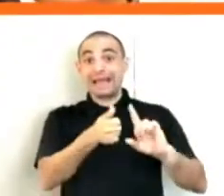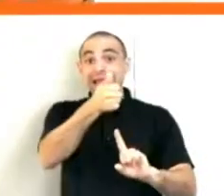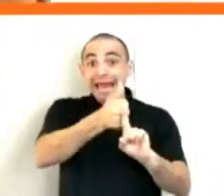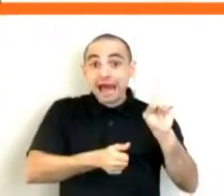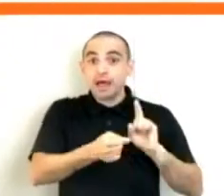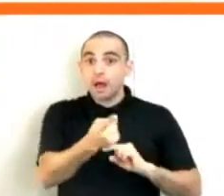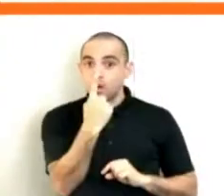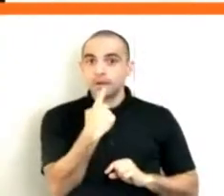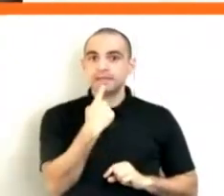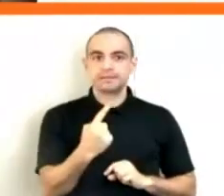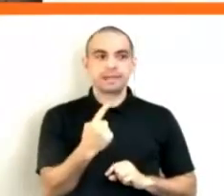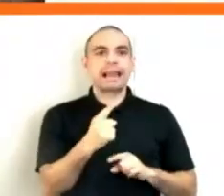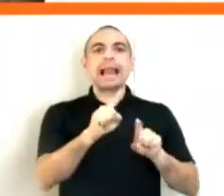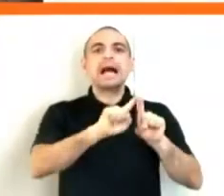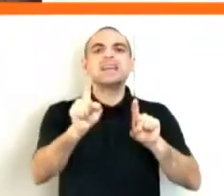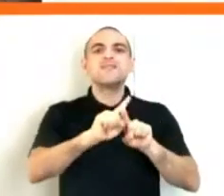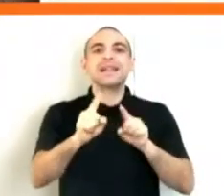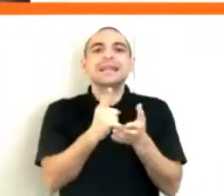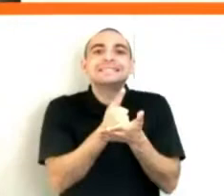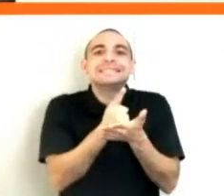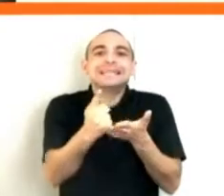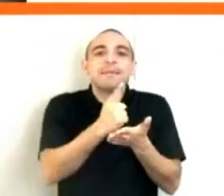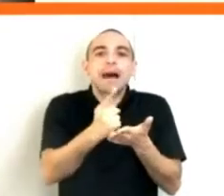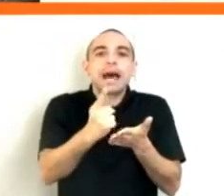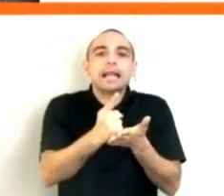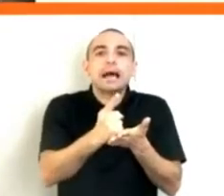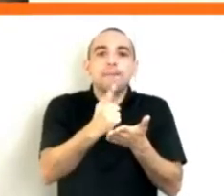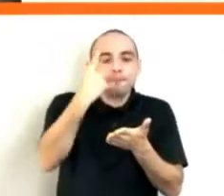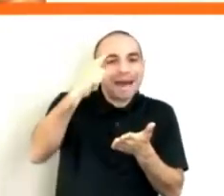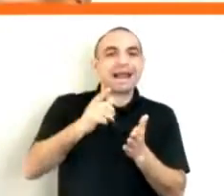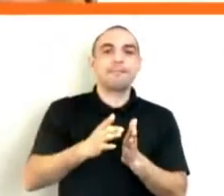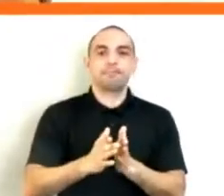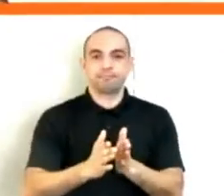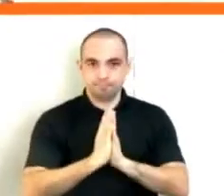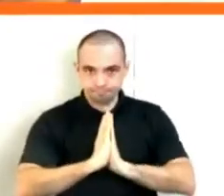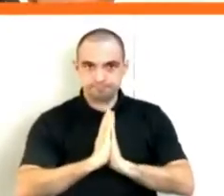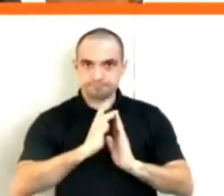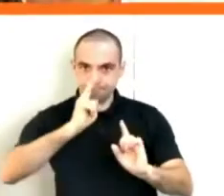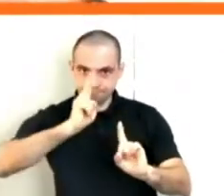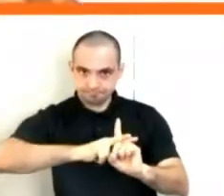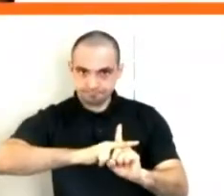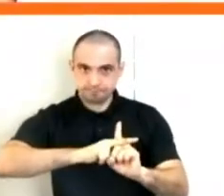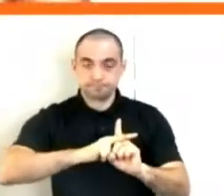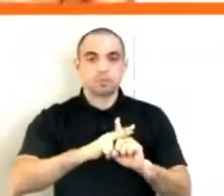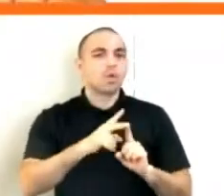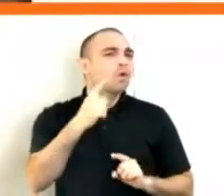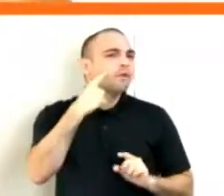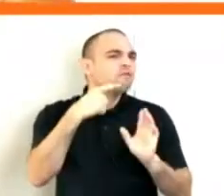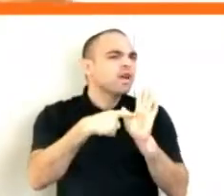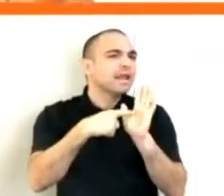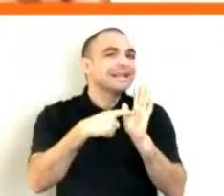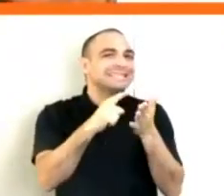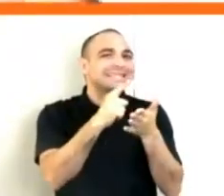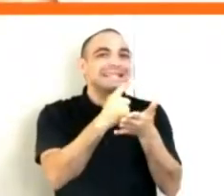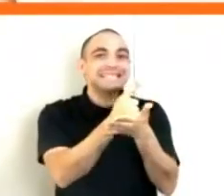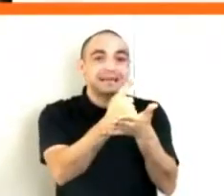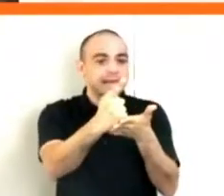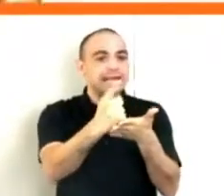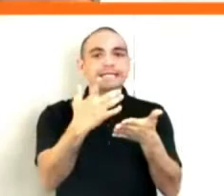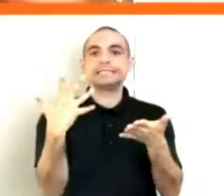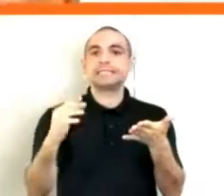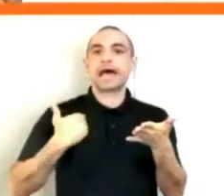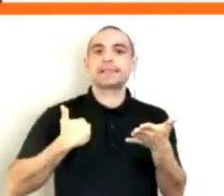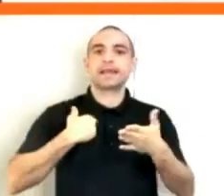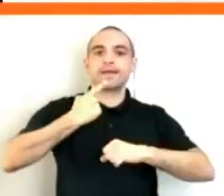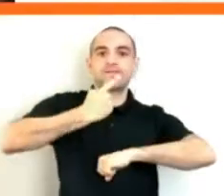las distintas semanas pendientes a reclamar. Bien importante, cuando usted vea las semanas van a tener ya la fecha. Usted va a